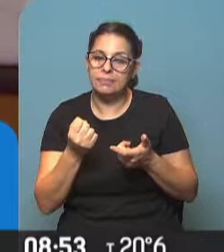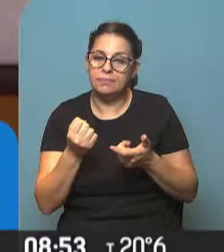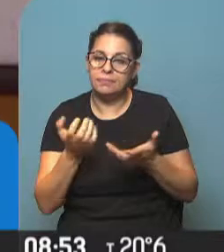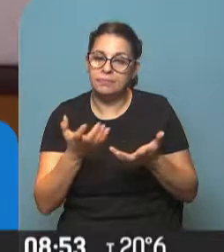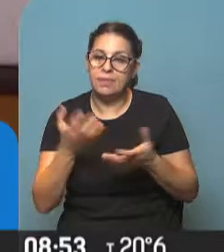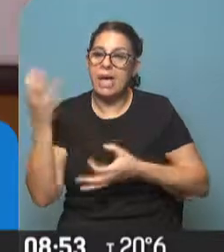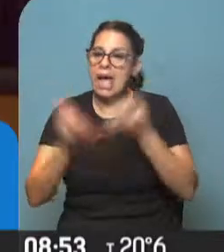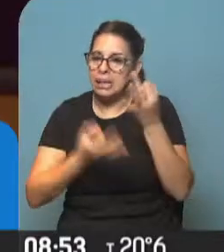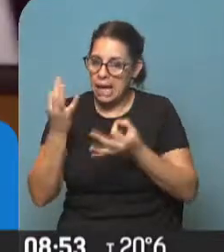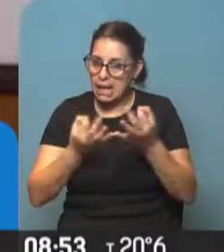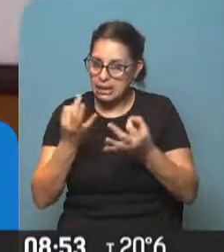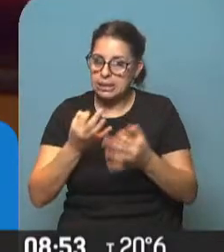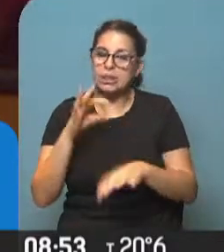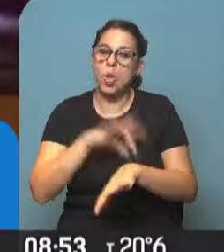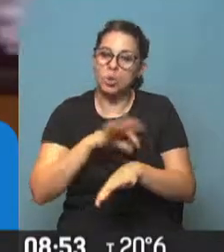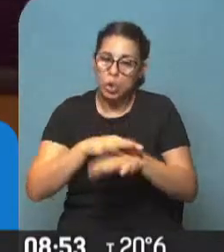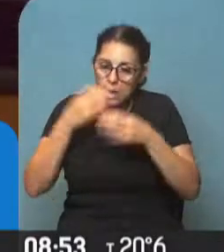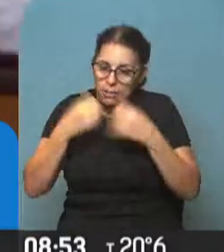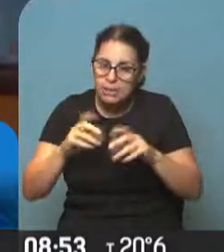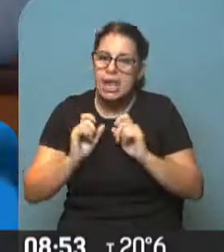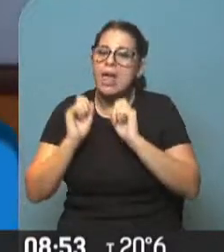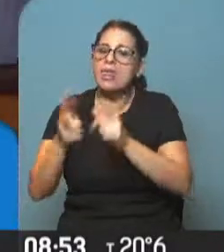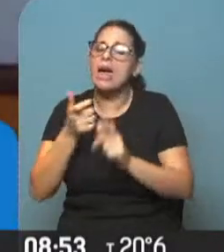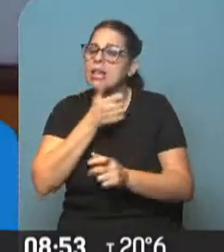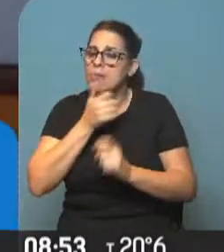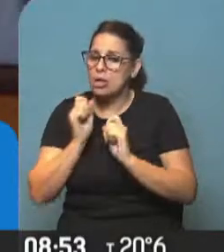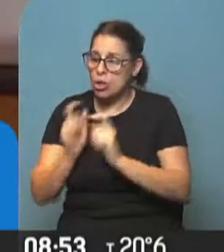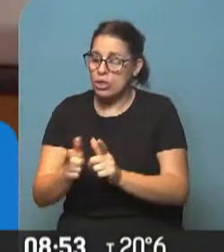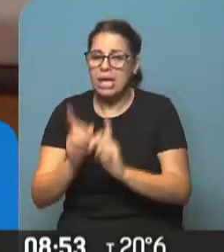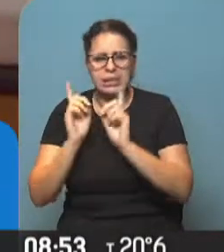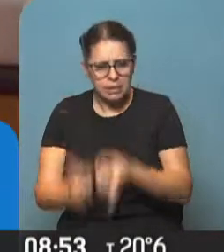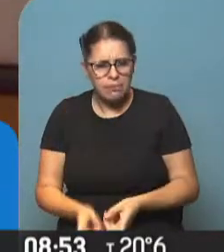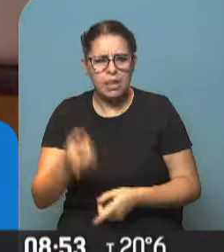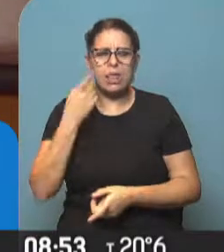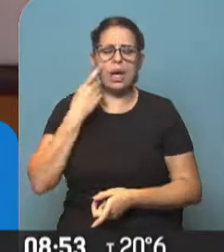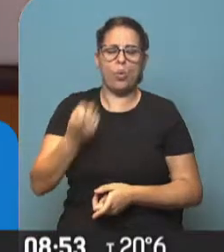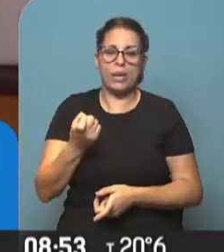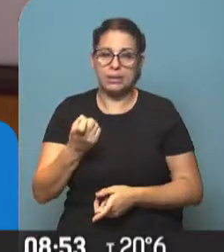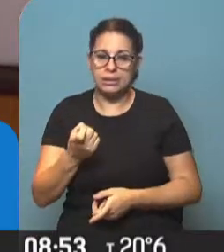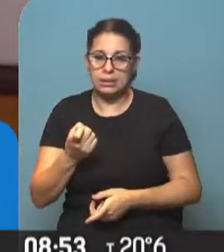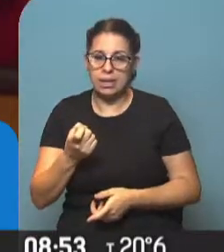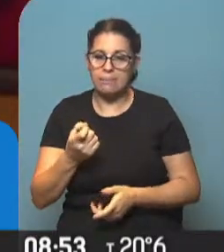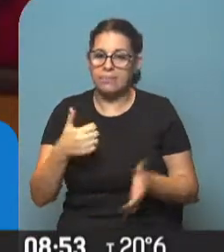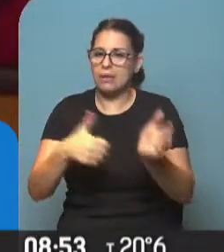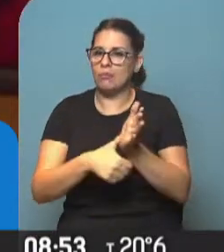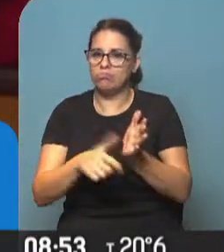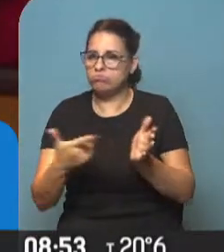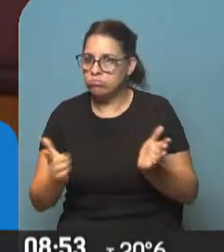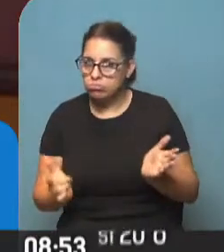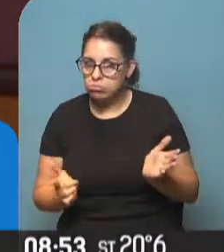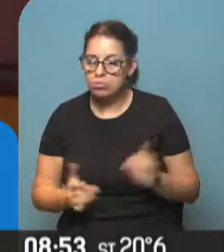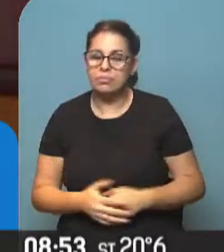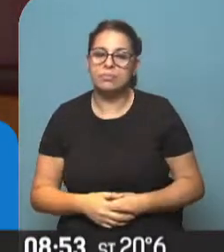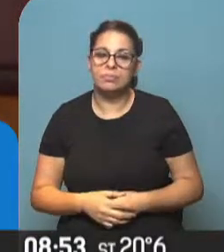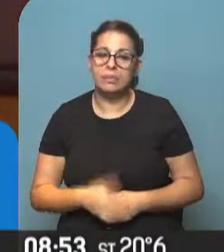análisis médico y que se empiece a proveer esa medicación también te das cuenta que no tiene identificación que no